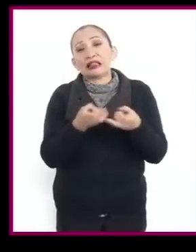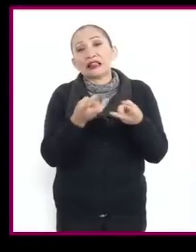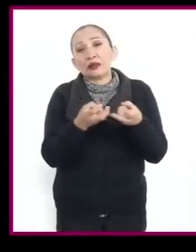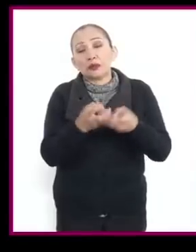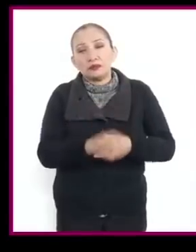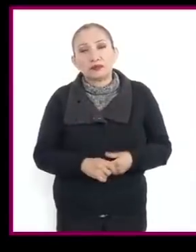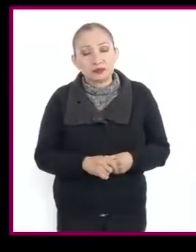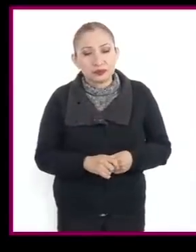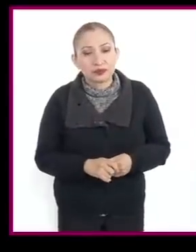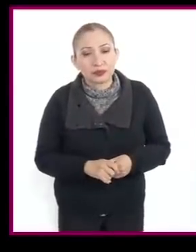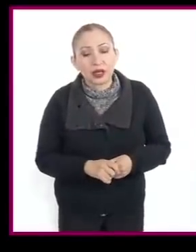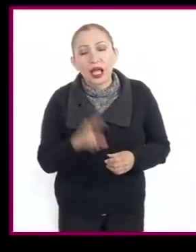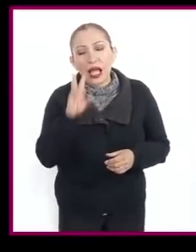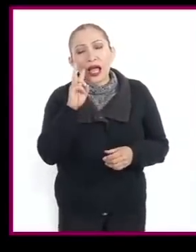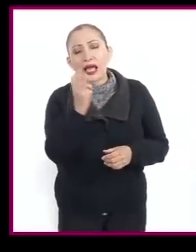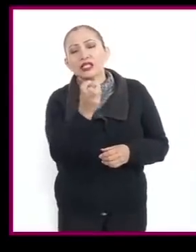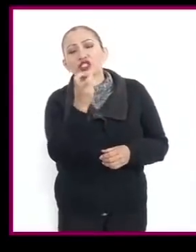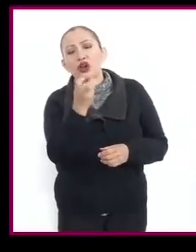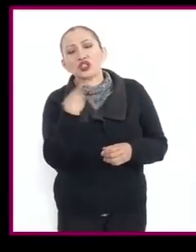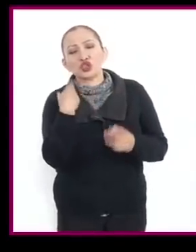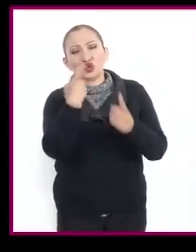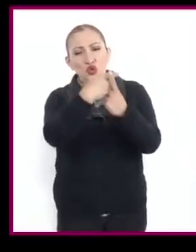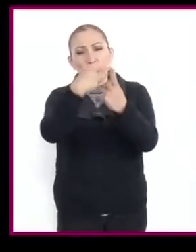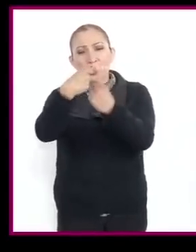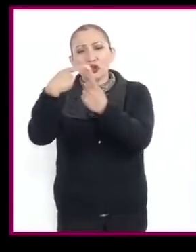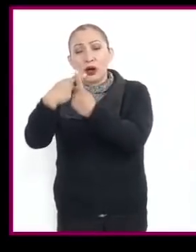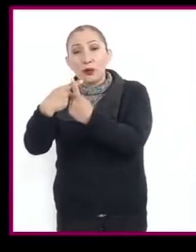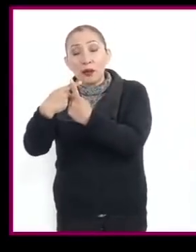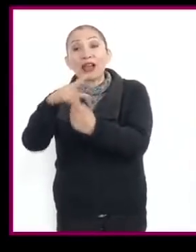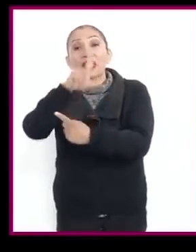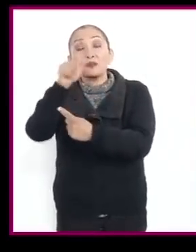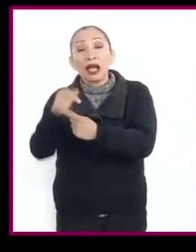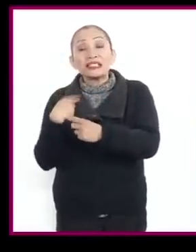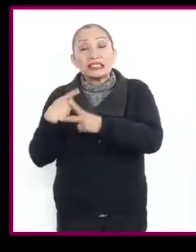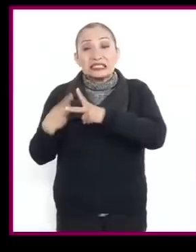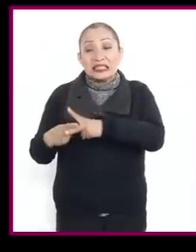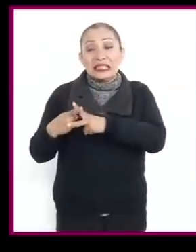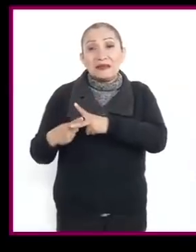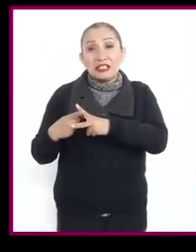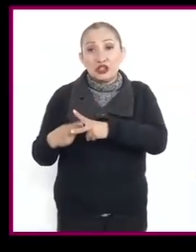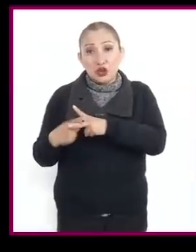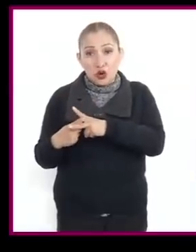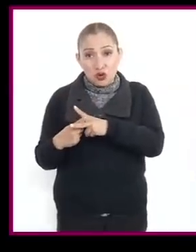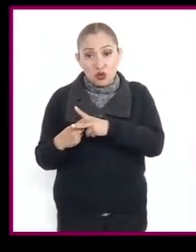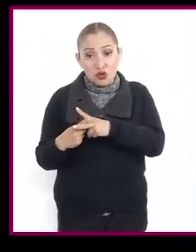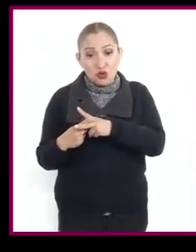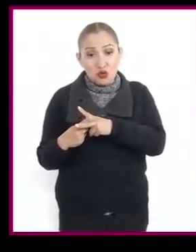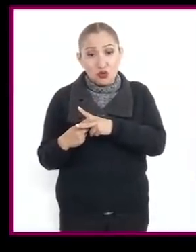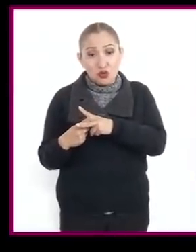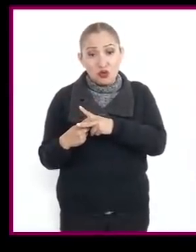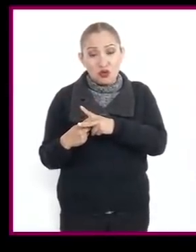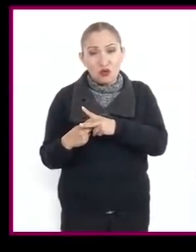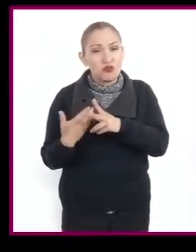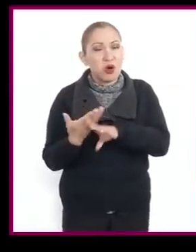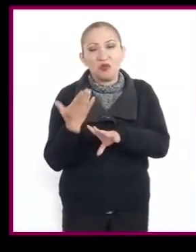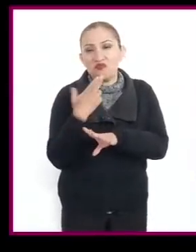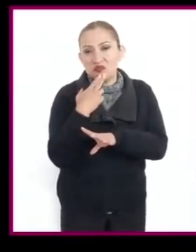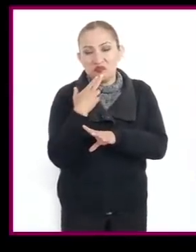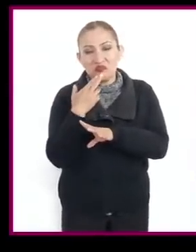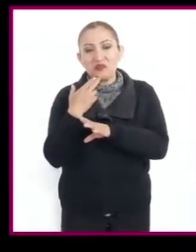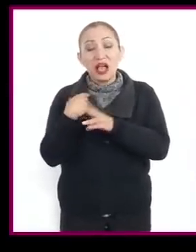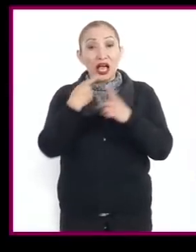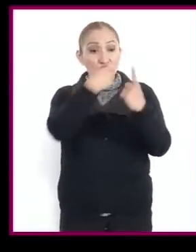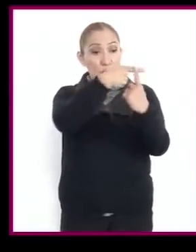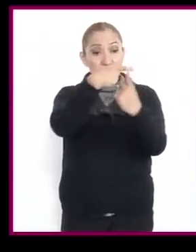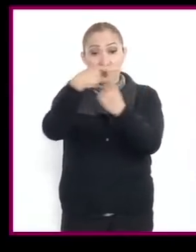esta es simplemente la suma de estos números dividido entre, y esta es una definición desarrollada por el ser humano sumamente útil, la